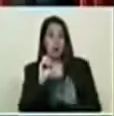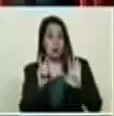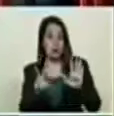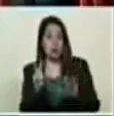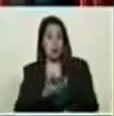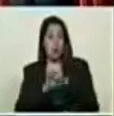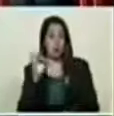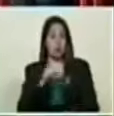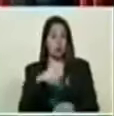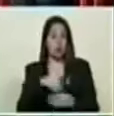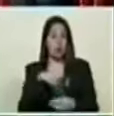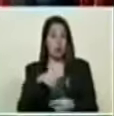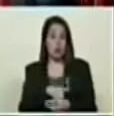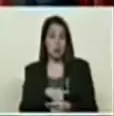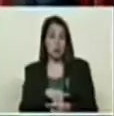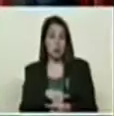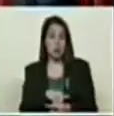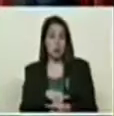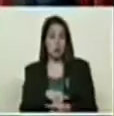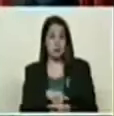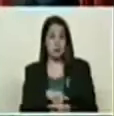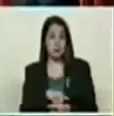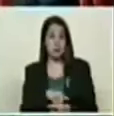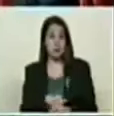59.07% de los votantes.